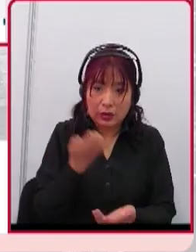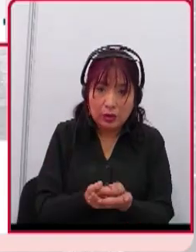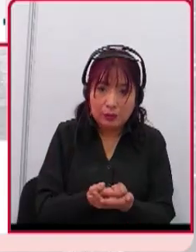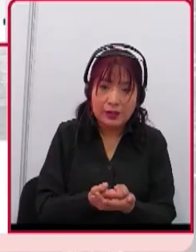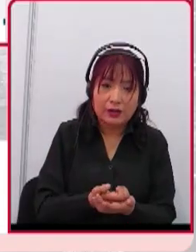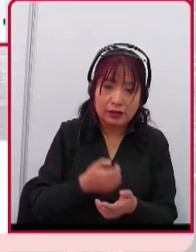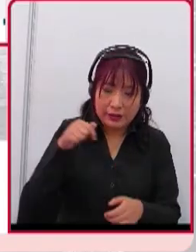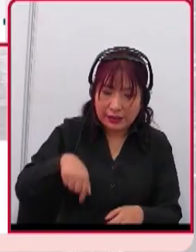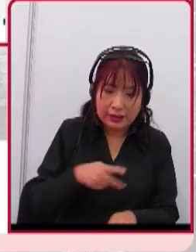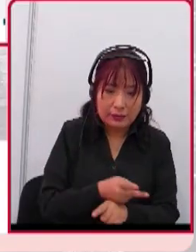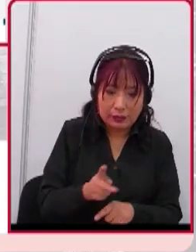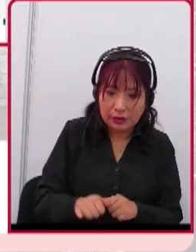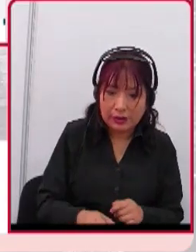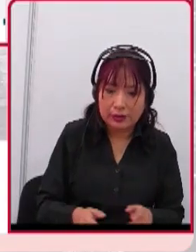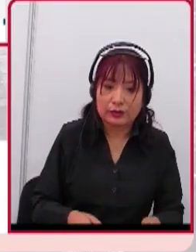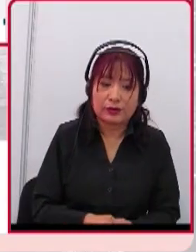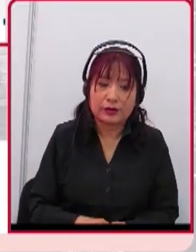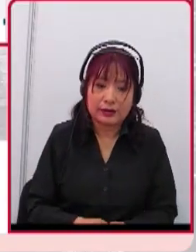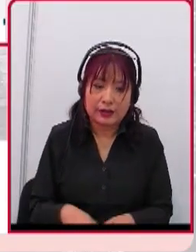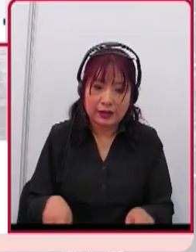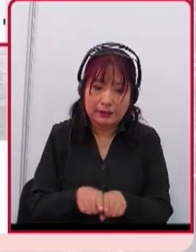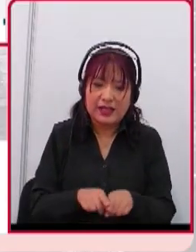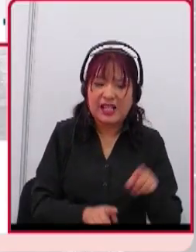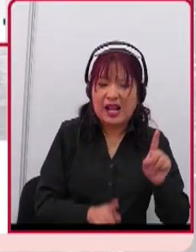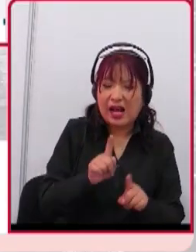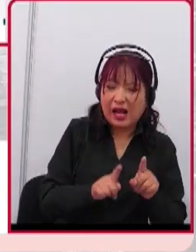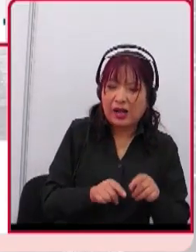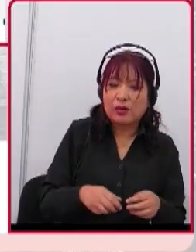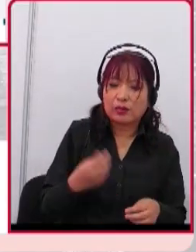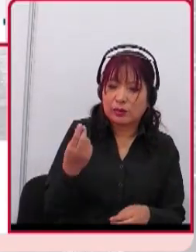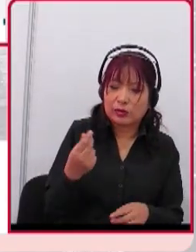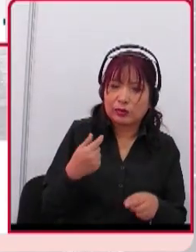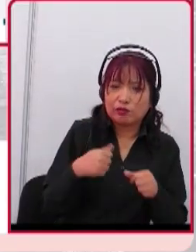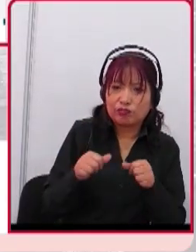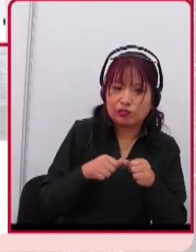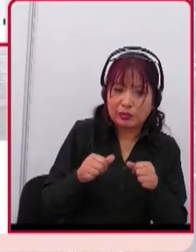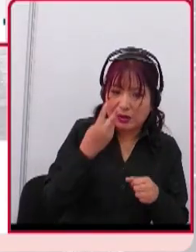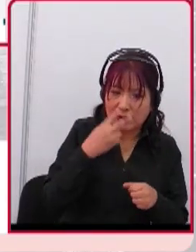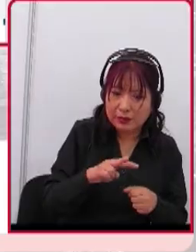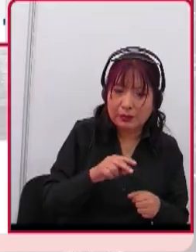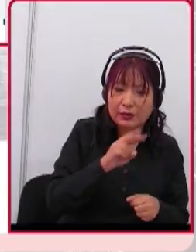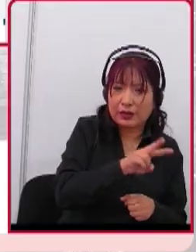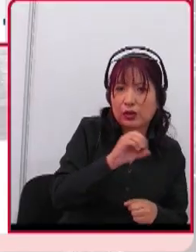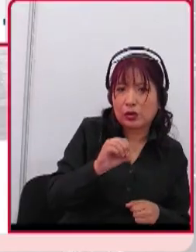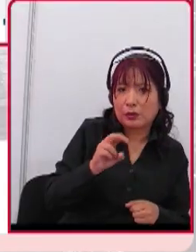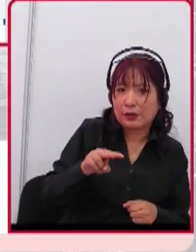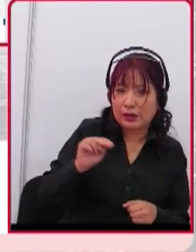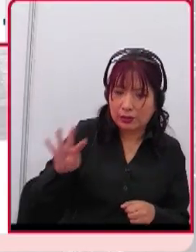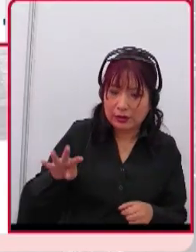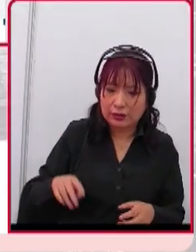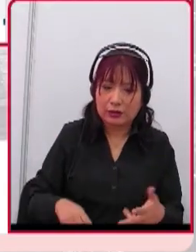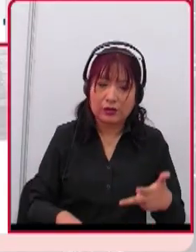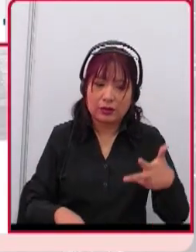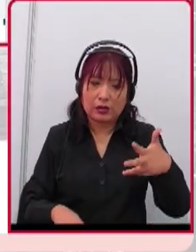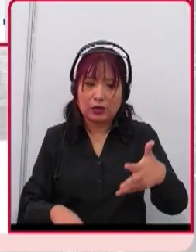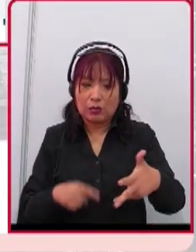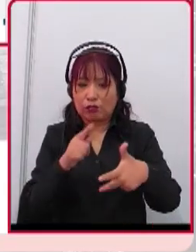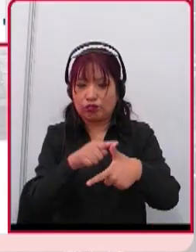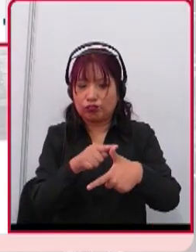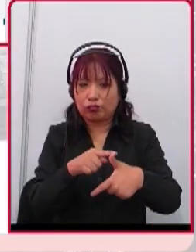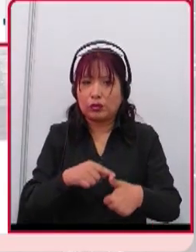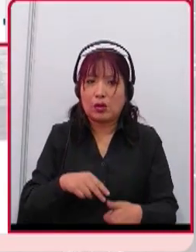Algunas cifras con cierre del año pasado, del 2024. Podemos ver, tenemos 4 categorías. El PBI